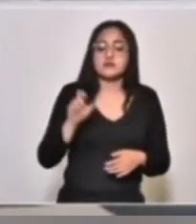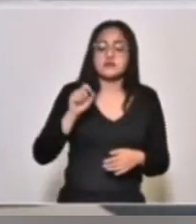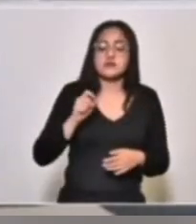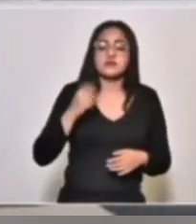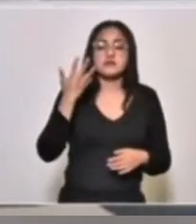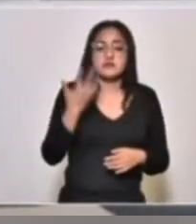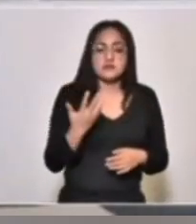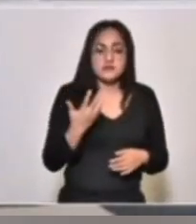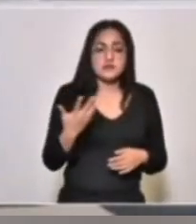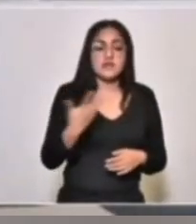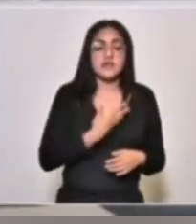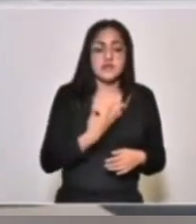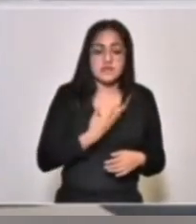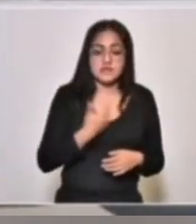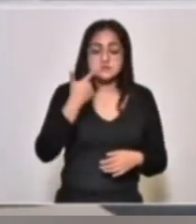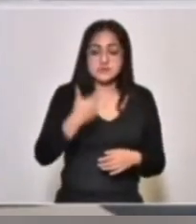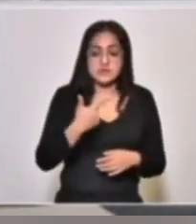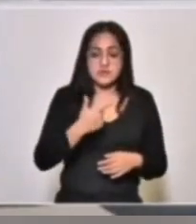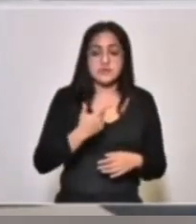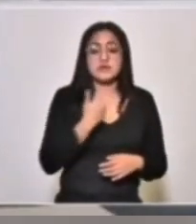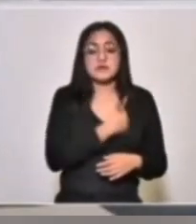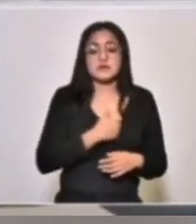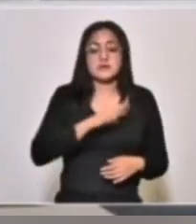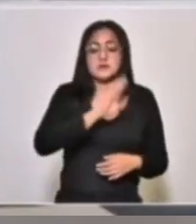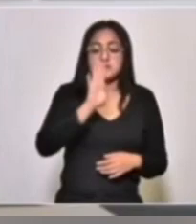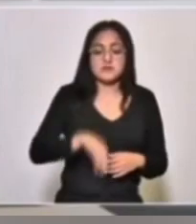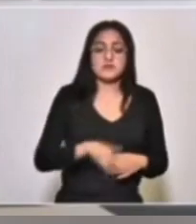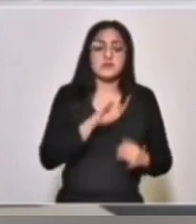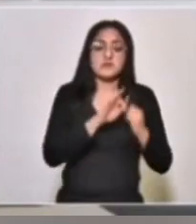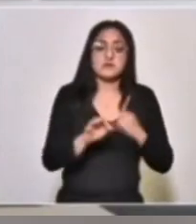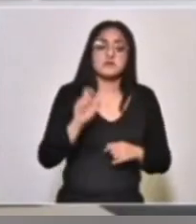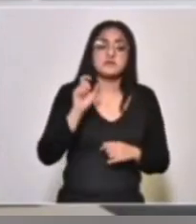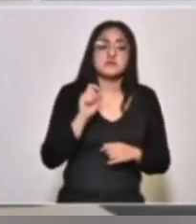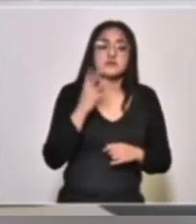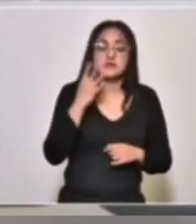16.525, teniendo 7 lamentables defunciones en las últimas 24 horas.